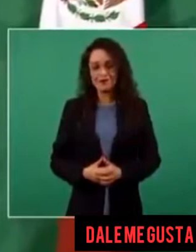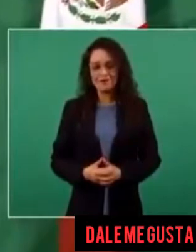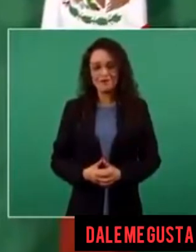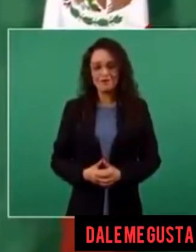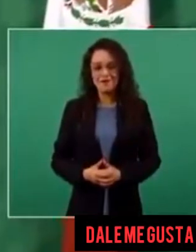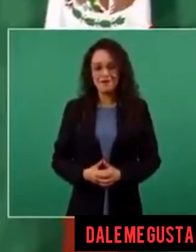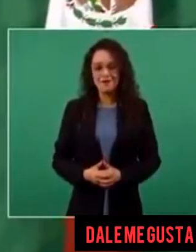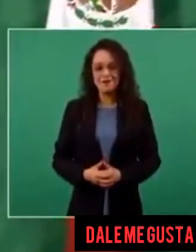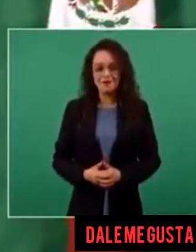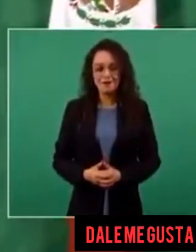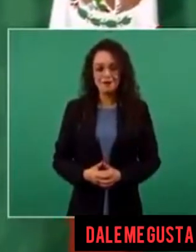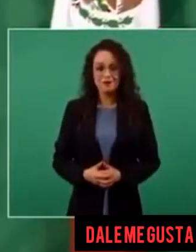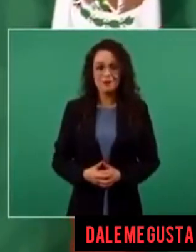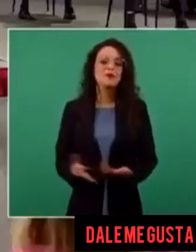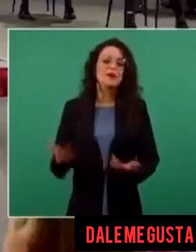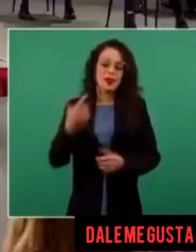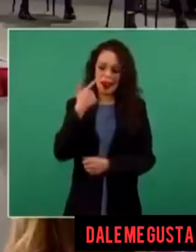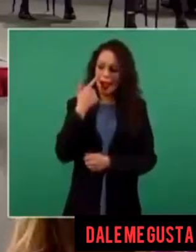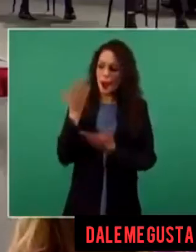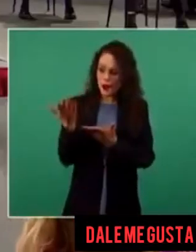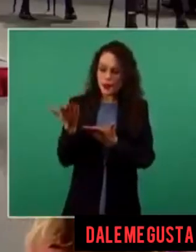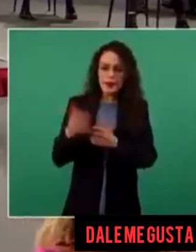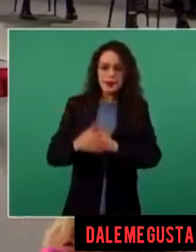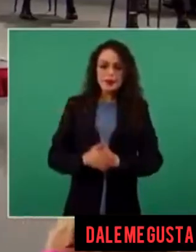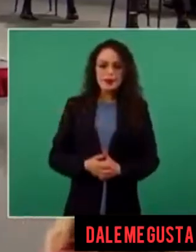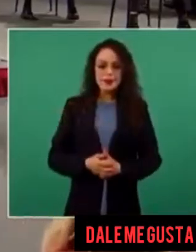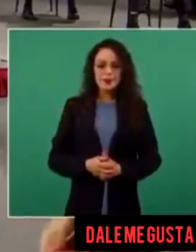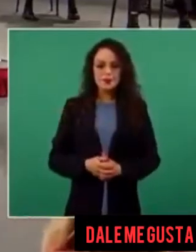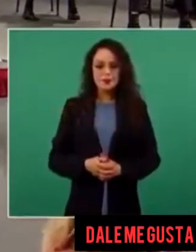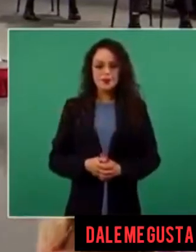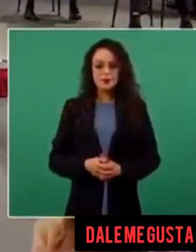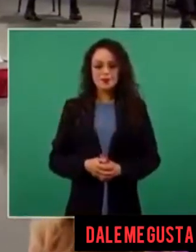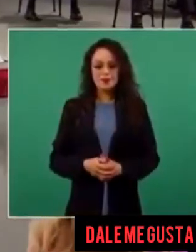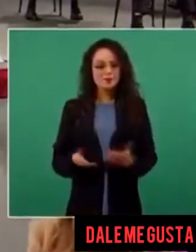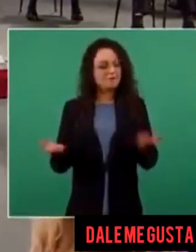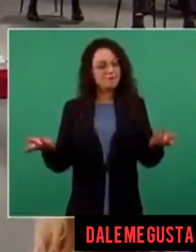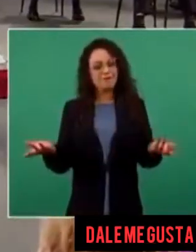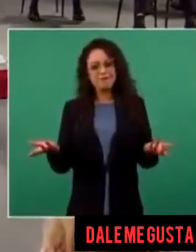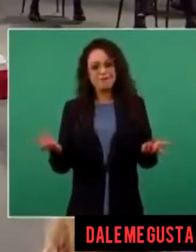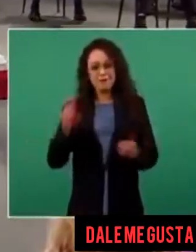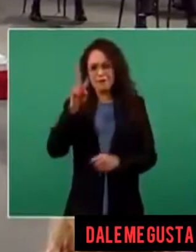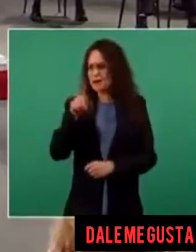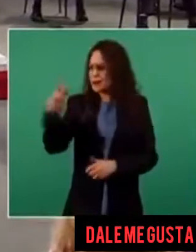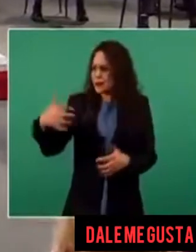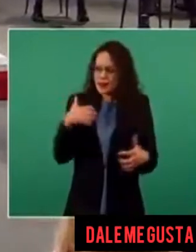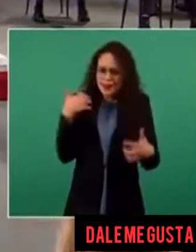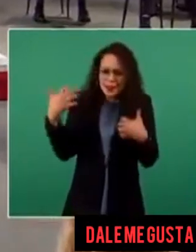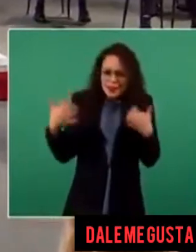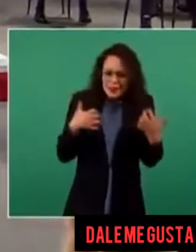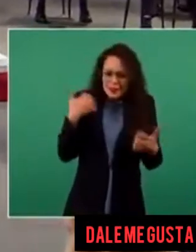A ver, sí. O sea, están muy molestos.